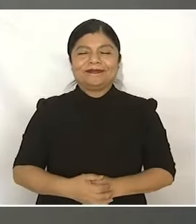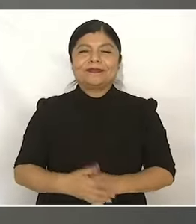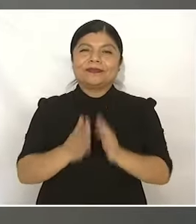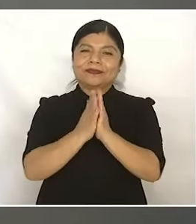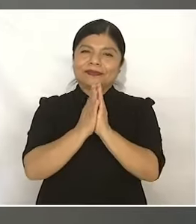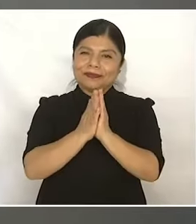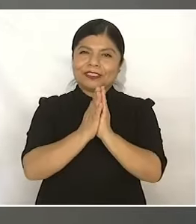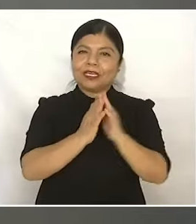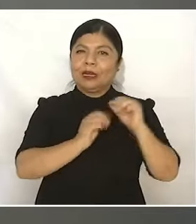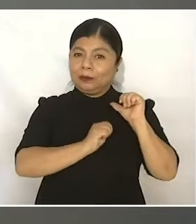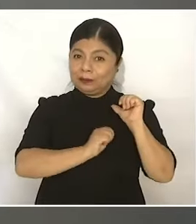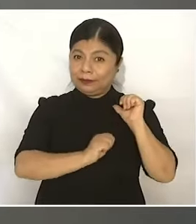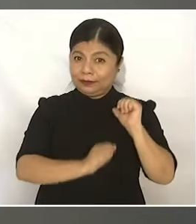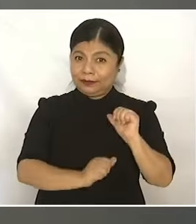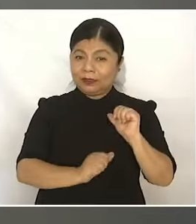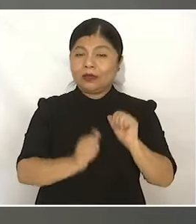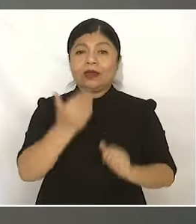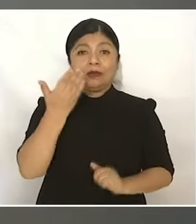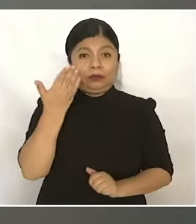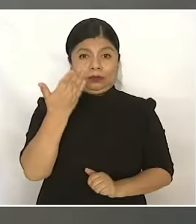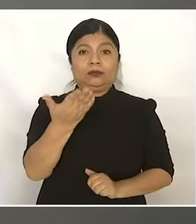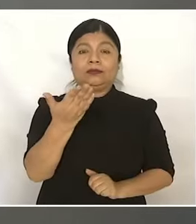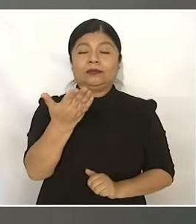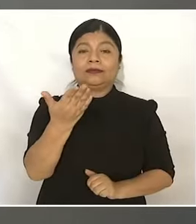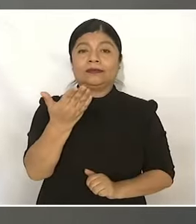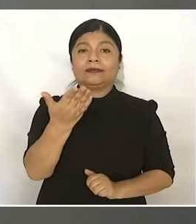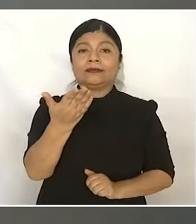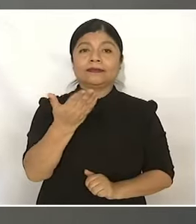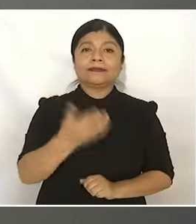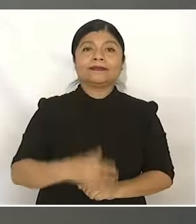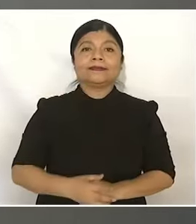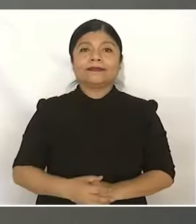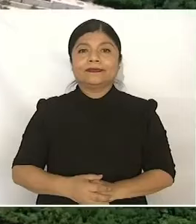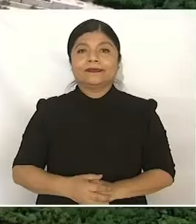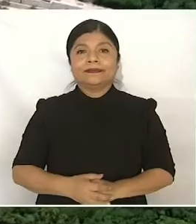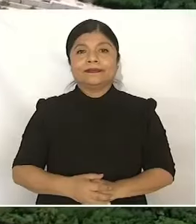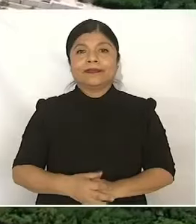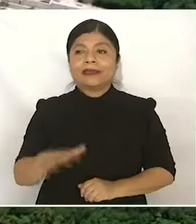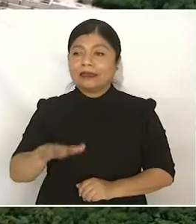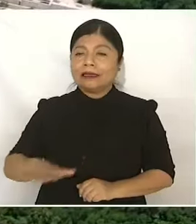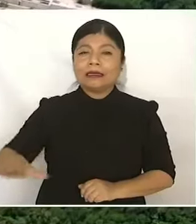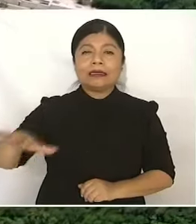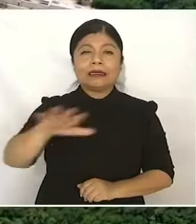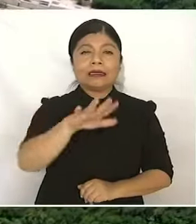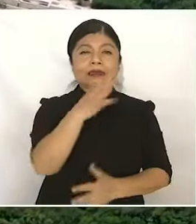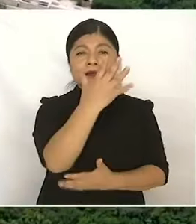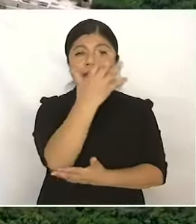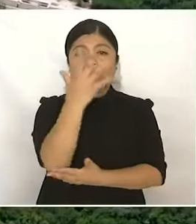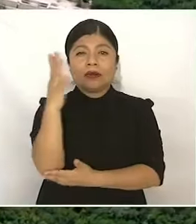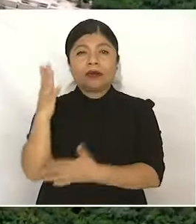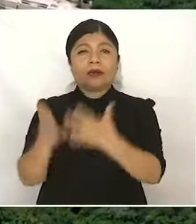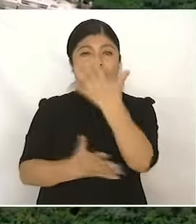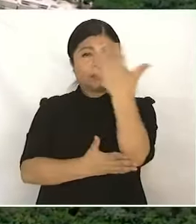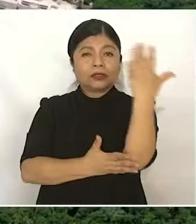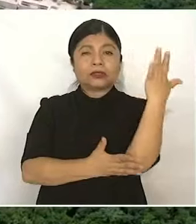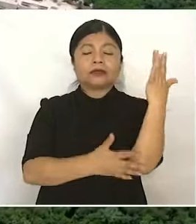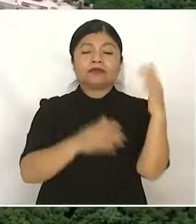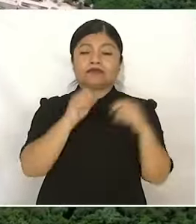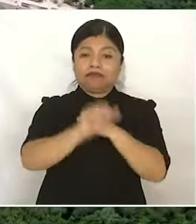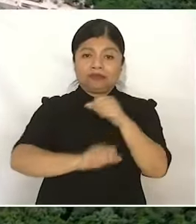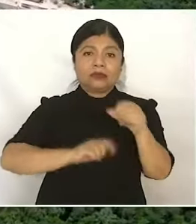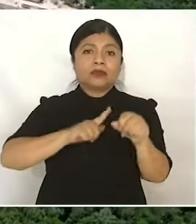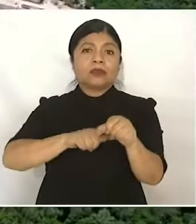autoridades también, es que cuidemos la naturaleza. Porque yo me he quedado a dormir